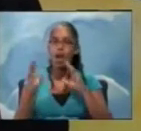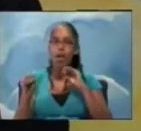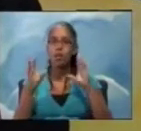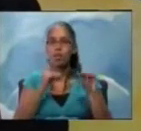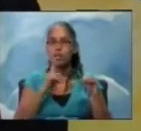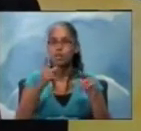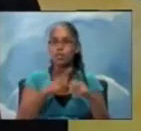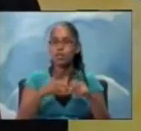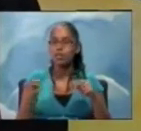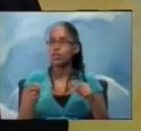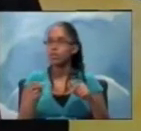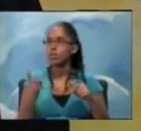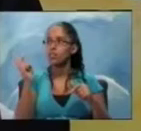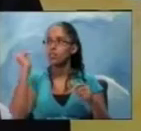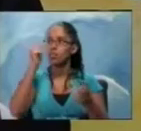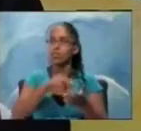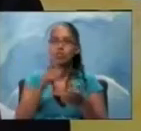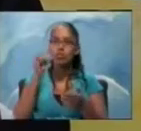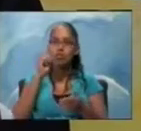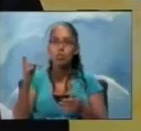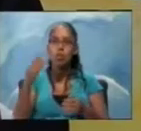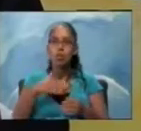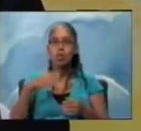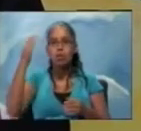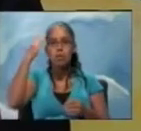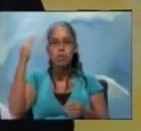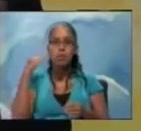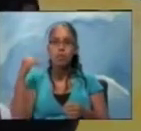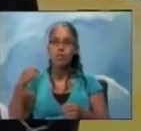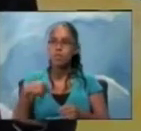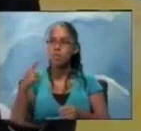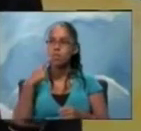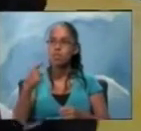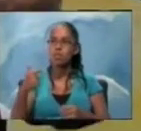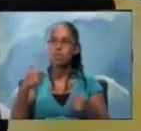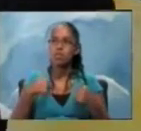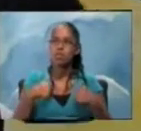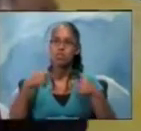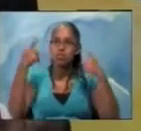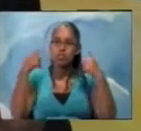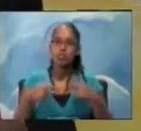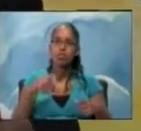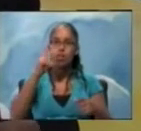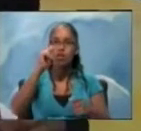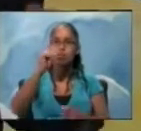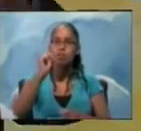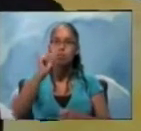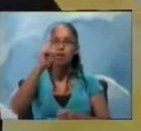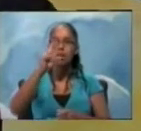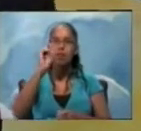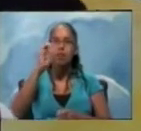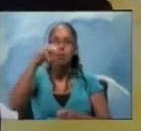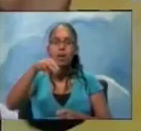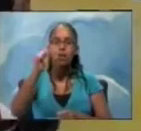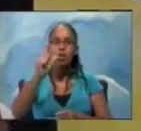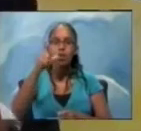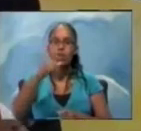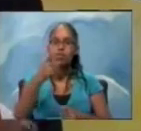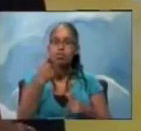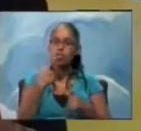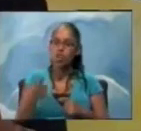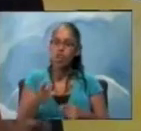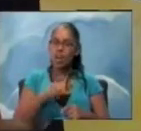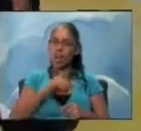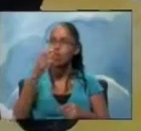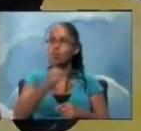y llegó un demonio a mi mente y me dijo: yo soy para Maconi, y yo te digo que agarre el cuchillo y lo mates a